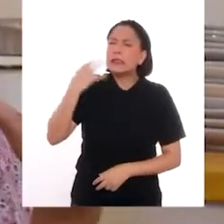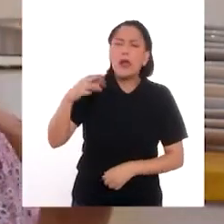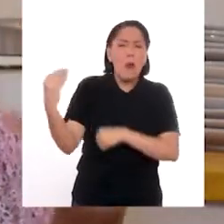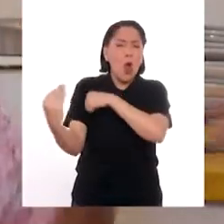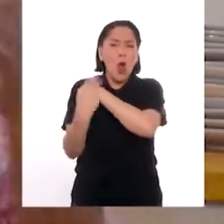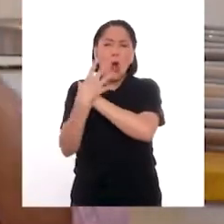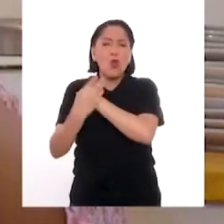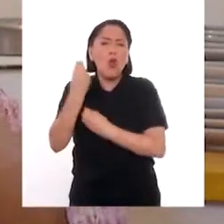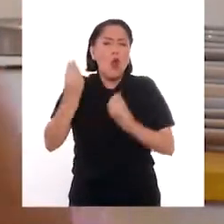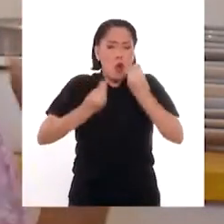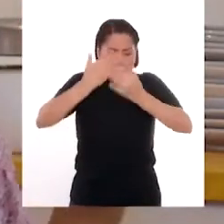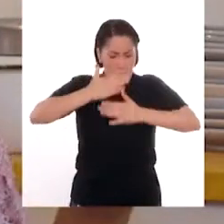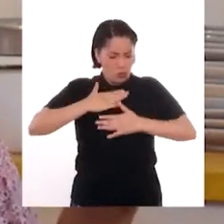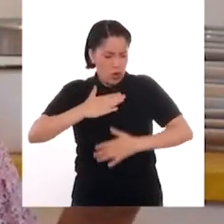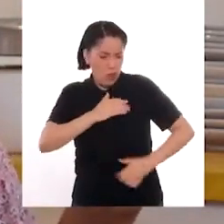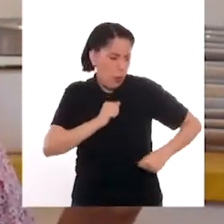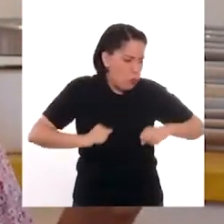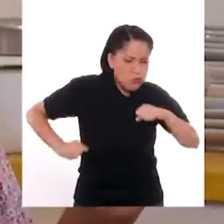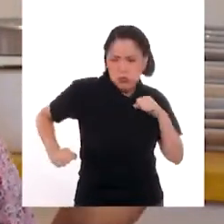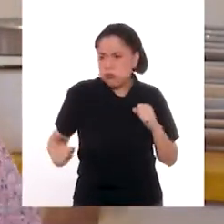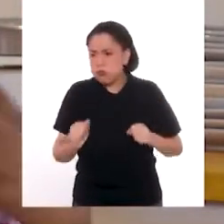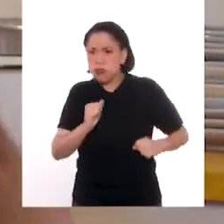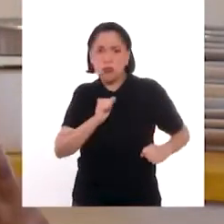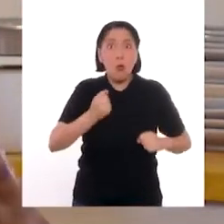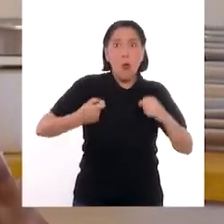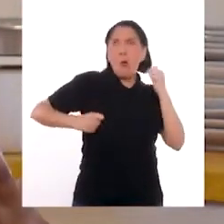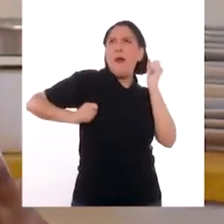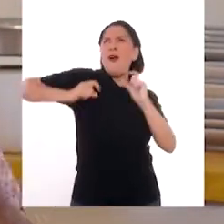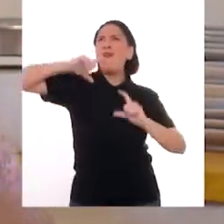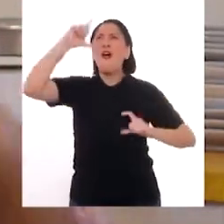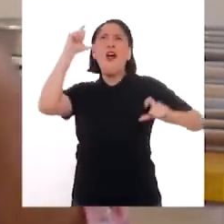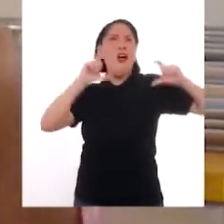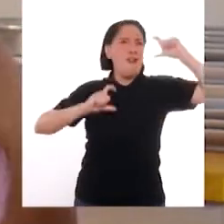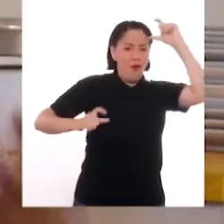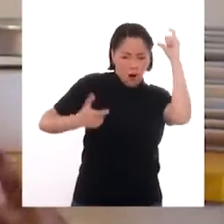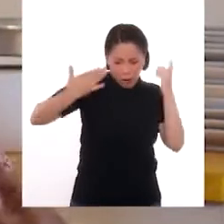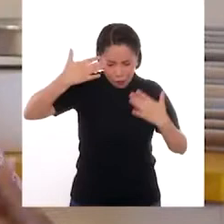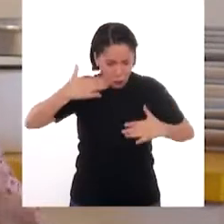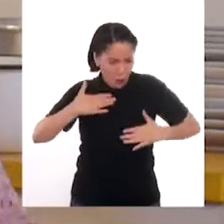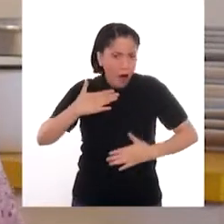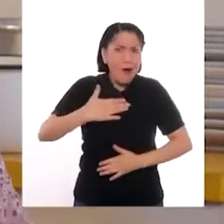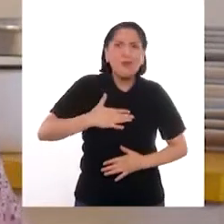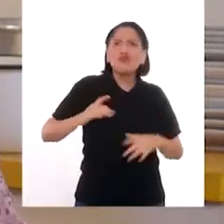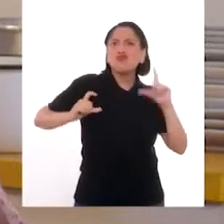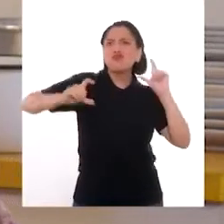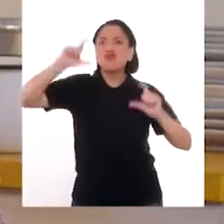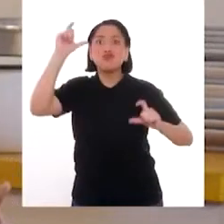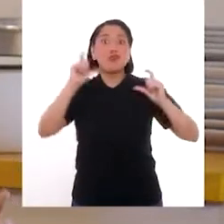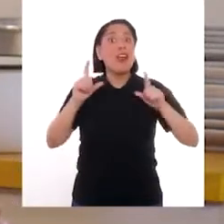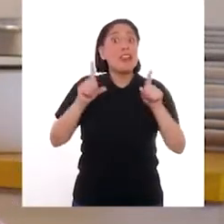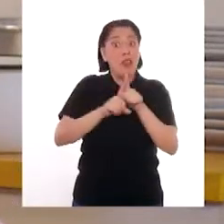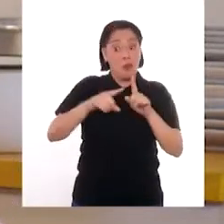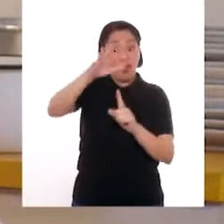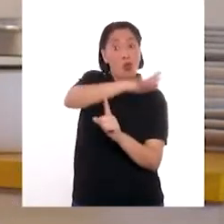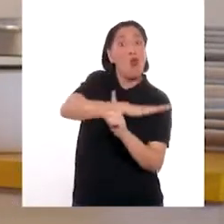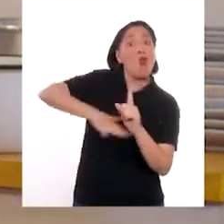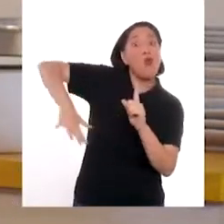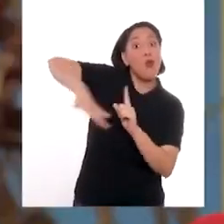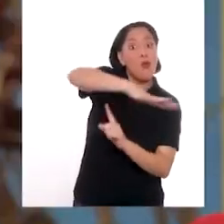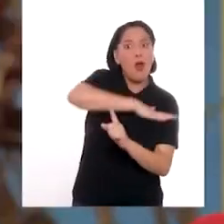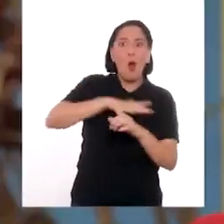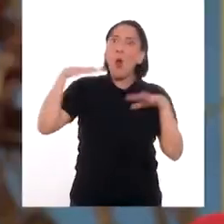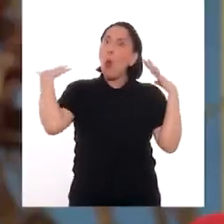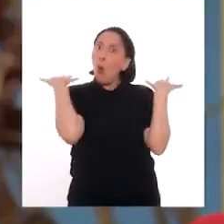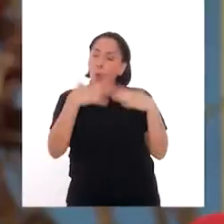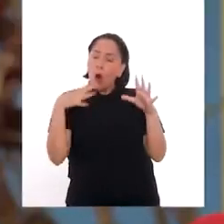que trabajar todo nuestro cuerpo, ser muy expresivos con nuestro cuerpo, gesto y con el espacio. Ese